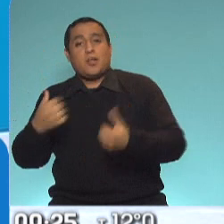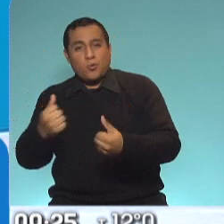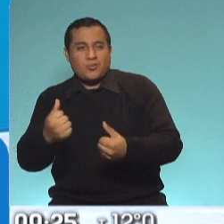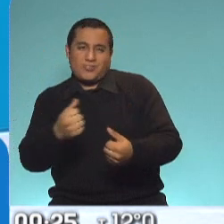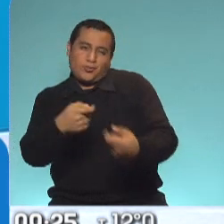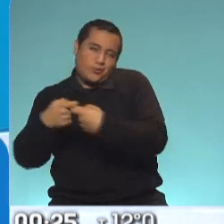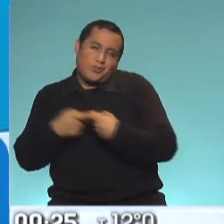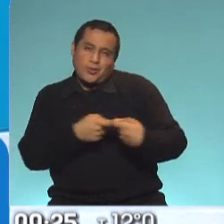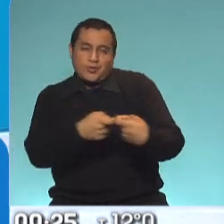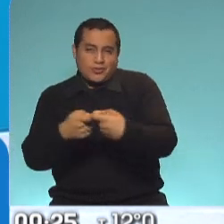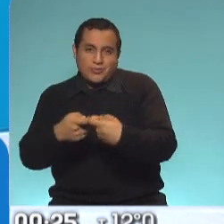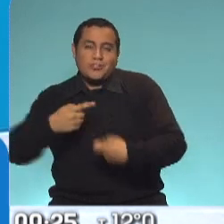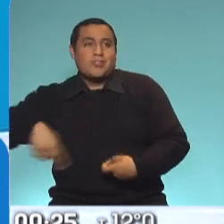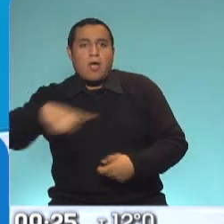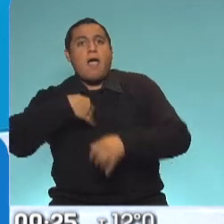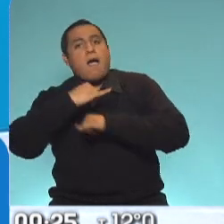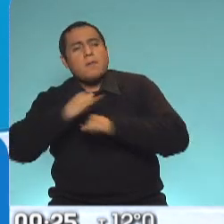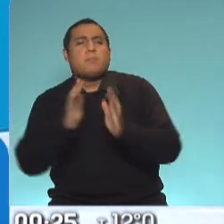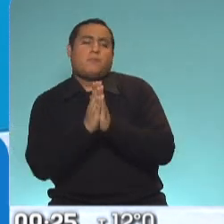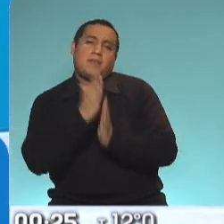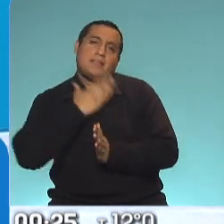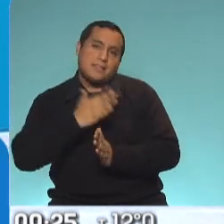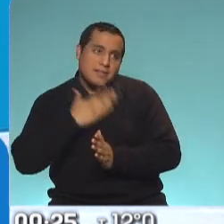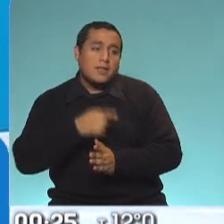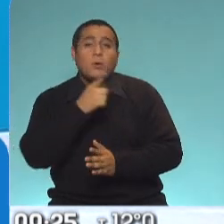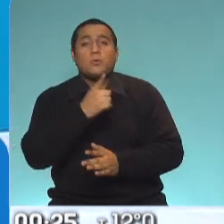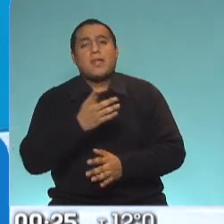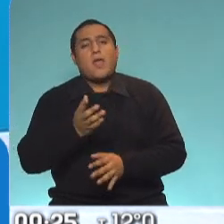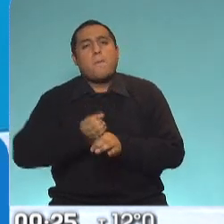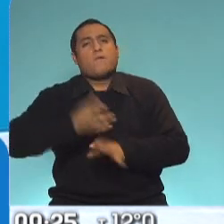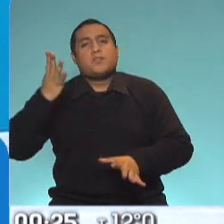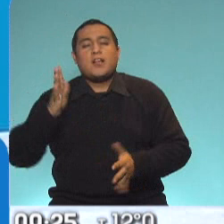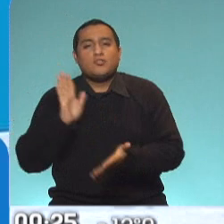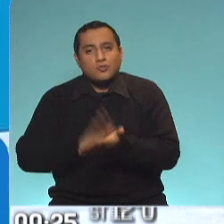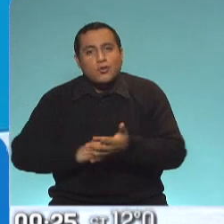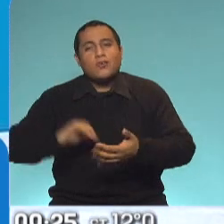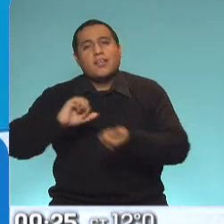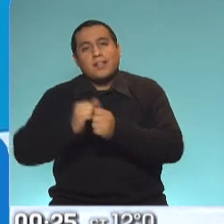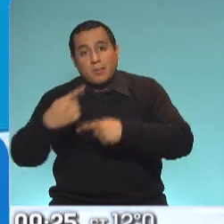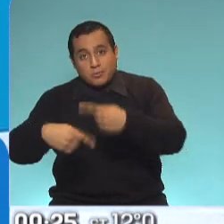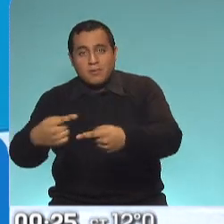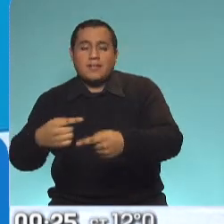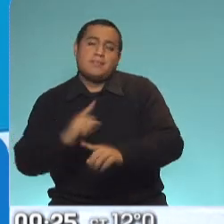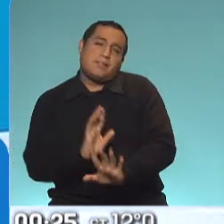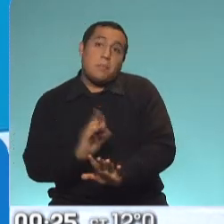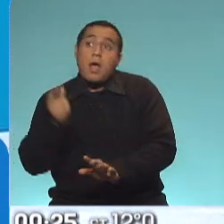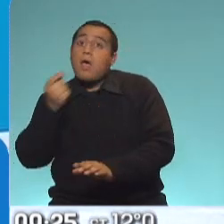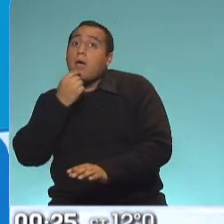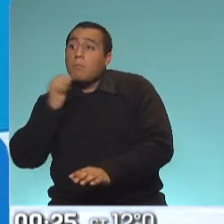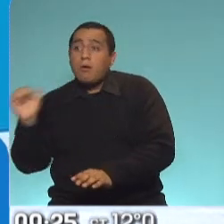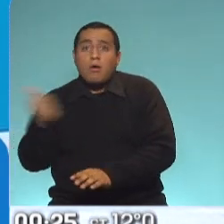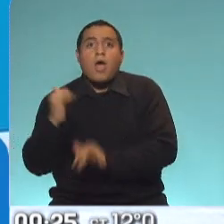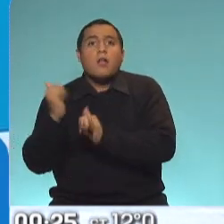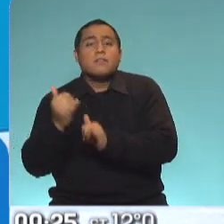colegas, por favor, entiendan, aunque no sean especialistas en salud reproductiva, no rechacen a un adolescente que